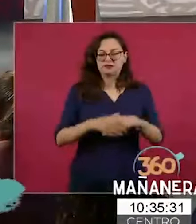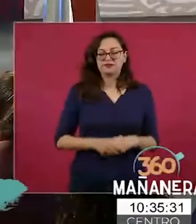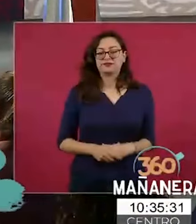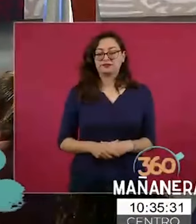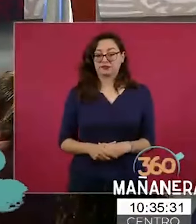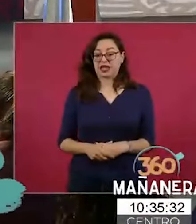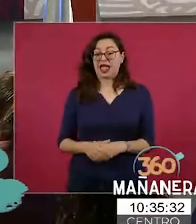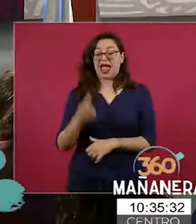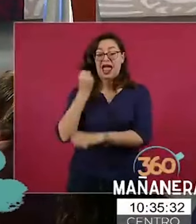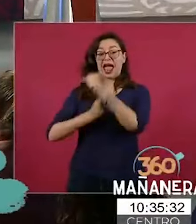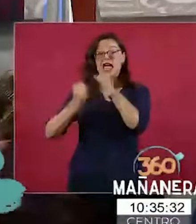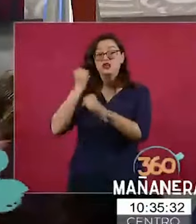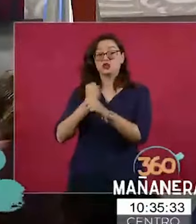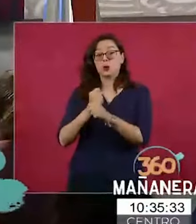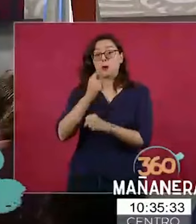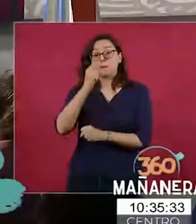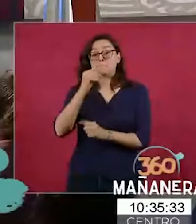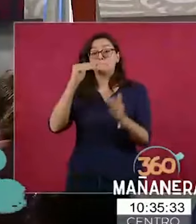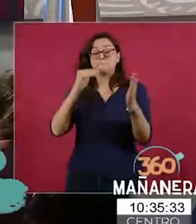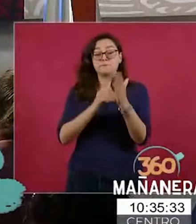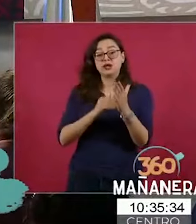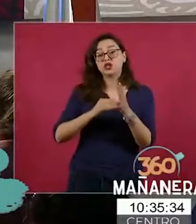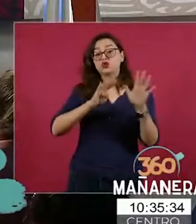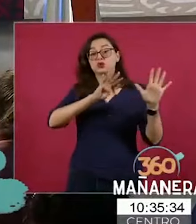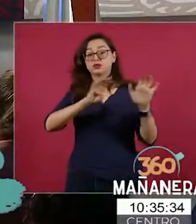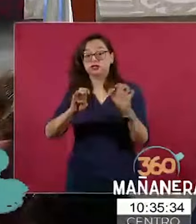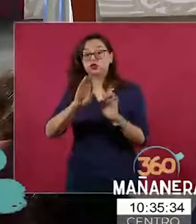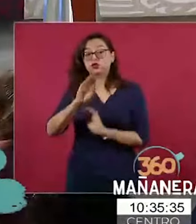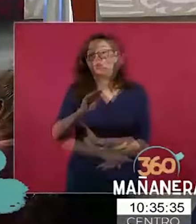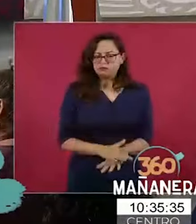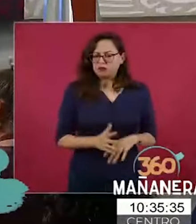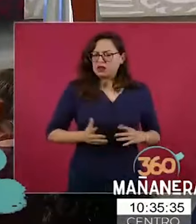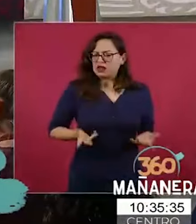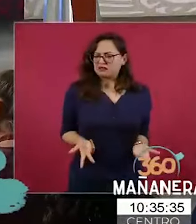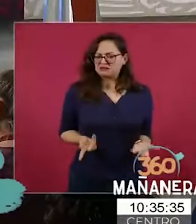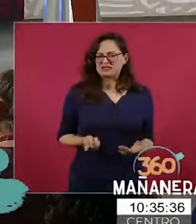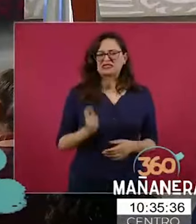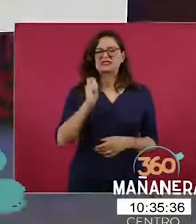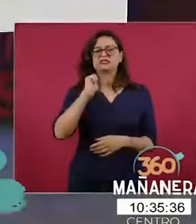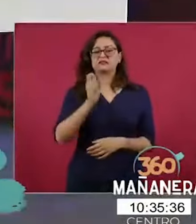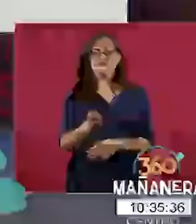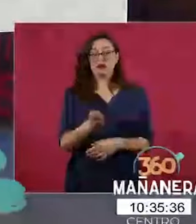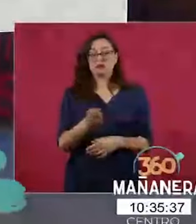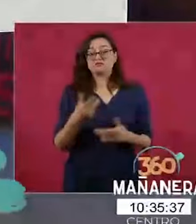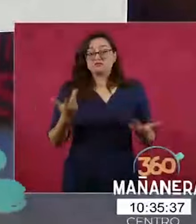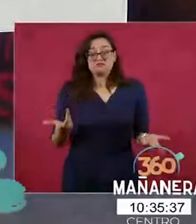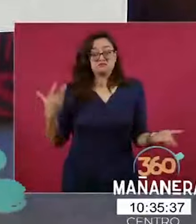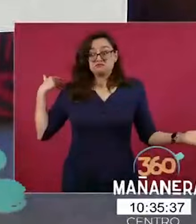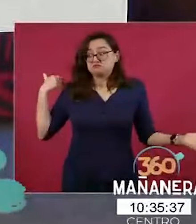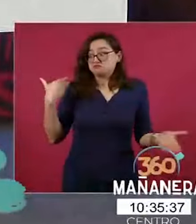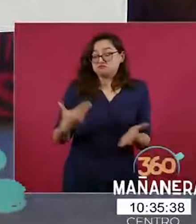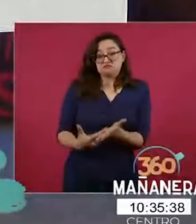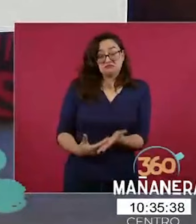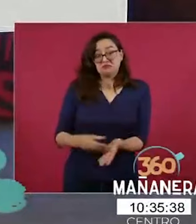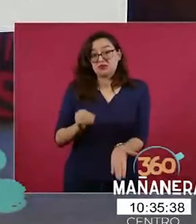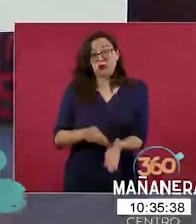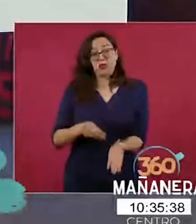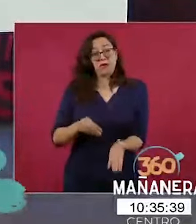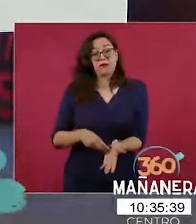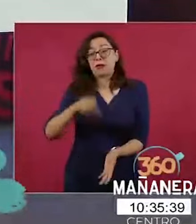1996 hubo una reforma constitucional que hasta el día de hoy está vigente.